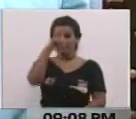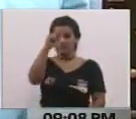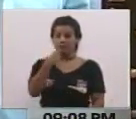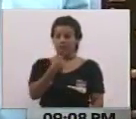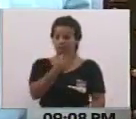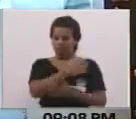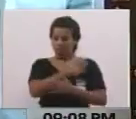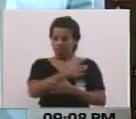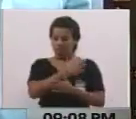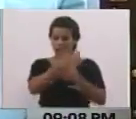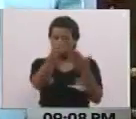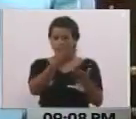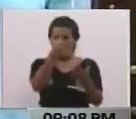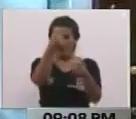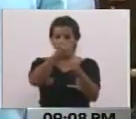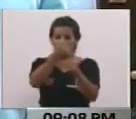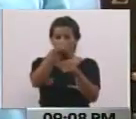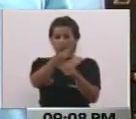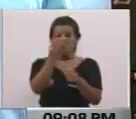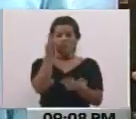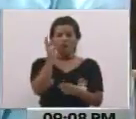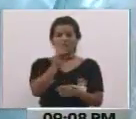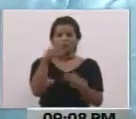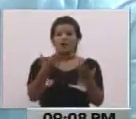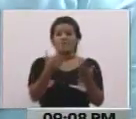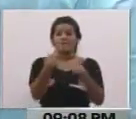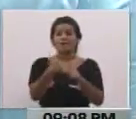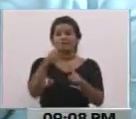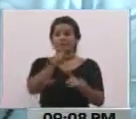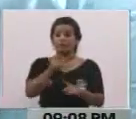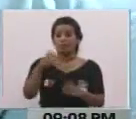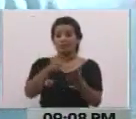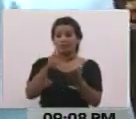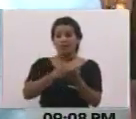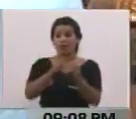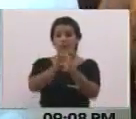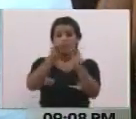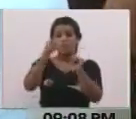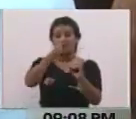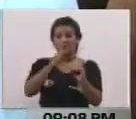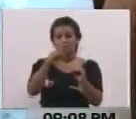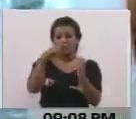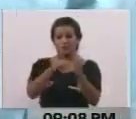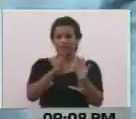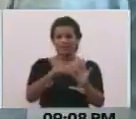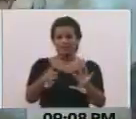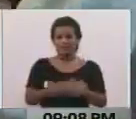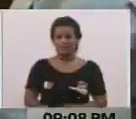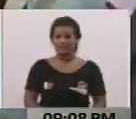labor de nuestra atleta venezolana, así como de todos los que participaron en las Olimpiadas de Río 2016.